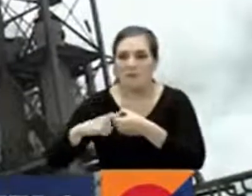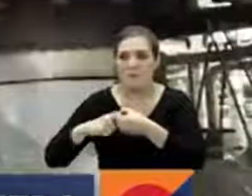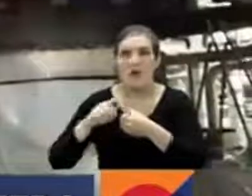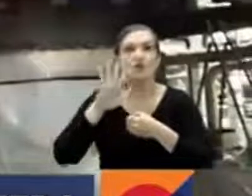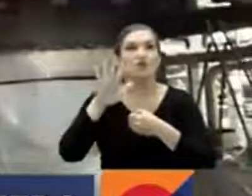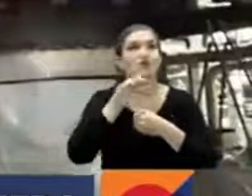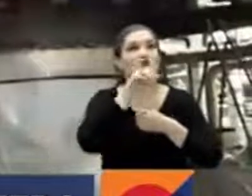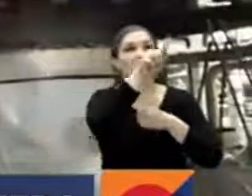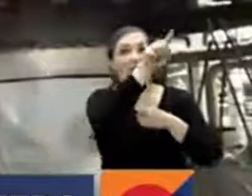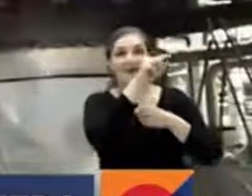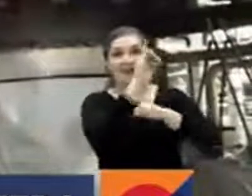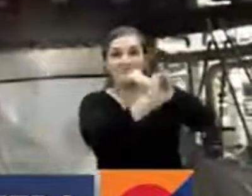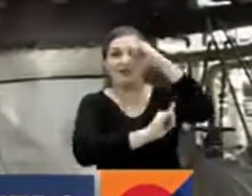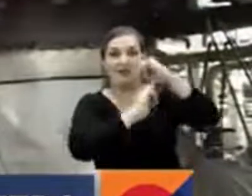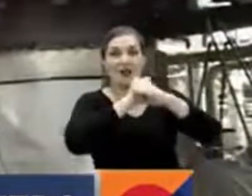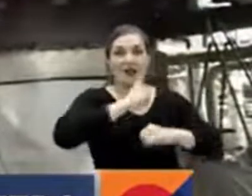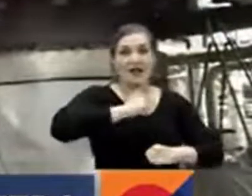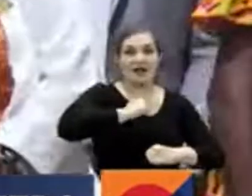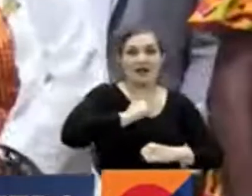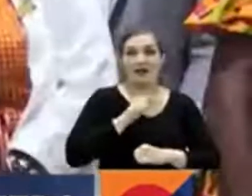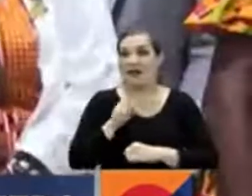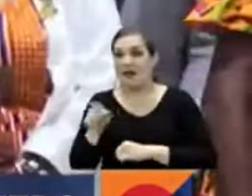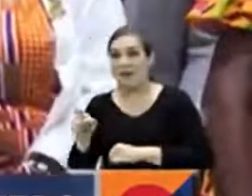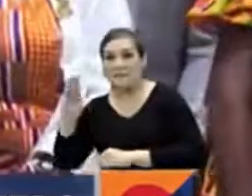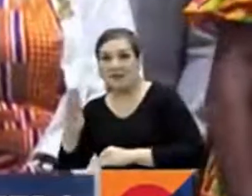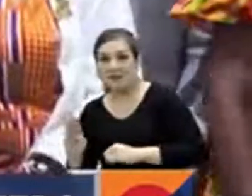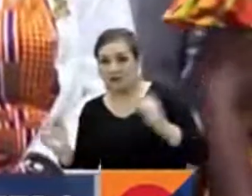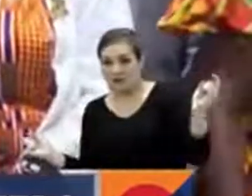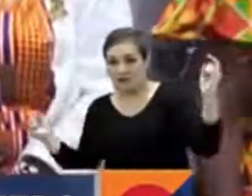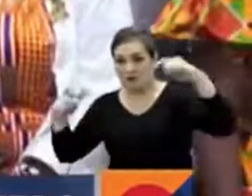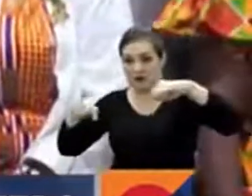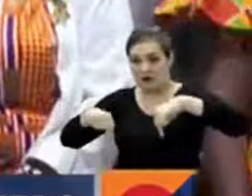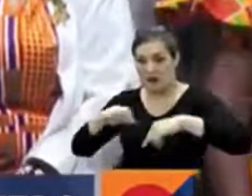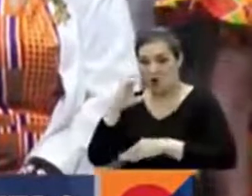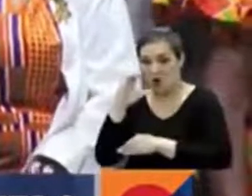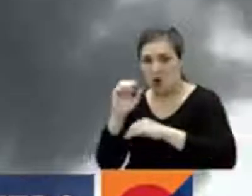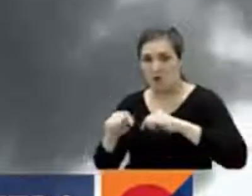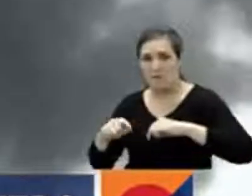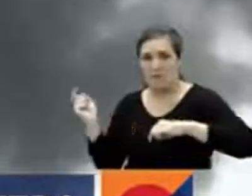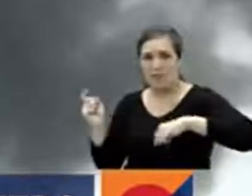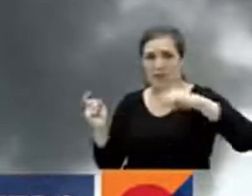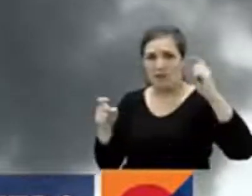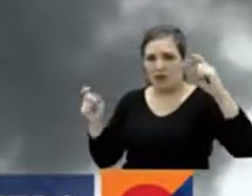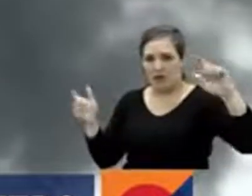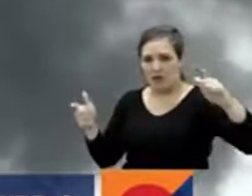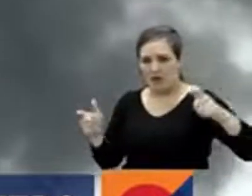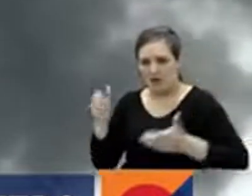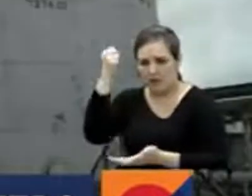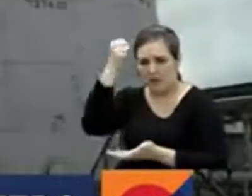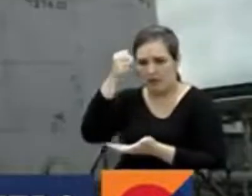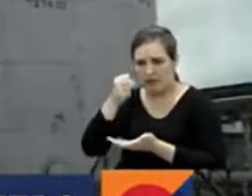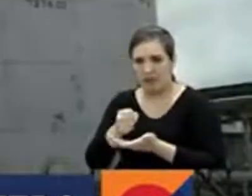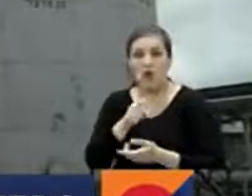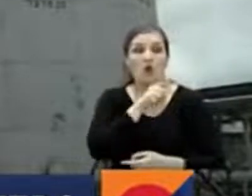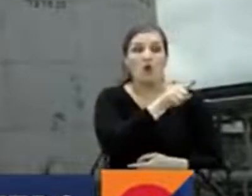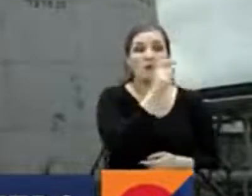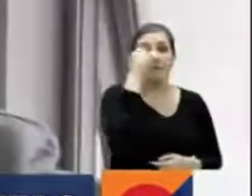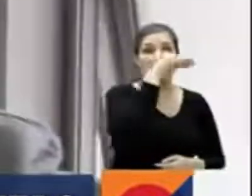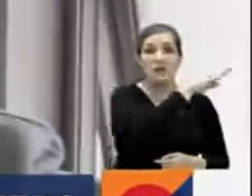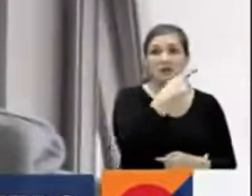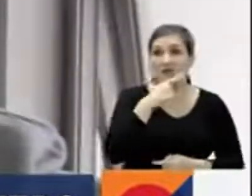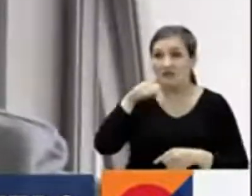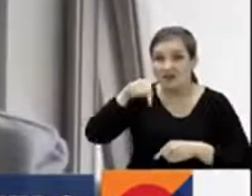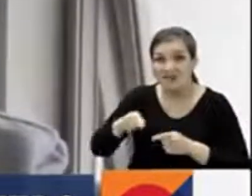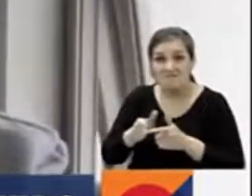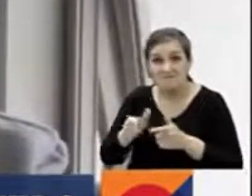y Brasil están relacionadas con las propuestas del presidente electo Gustavo Petro, que hacen referencia a la prohibición de exploración de petróleo dentro del país.